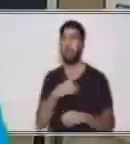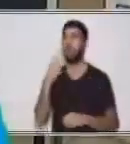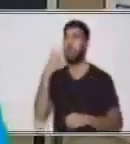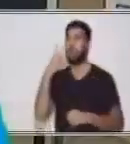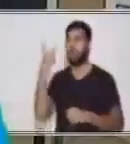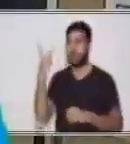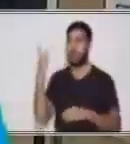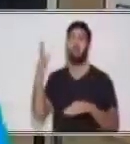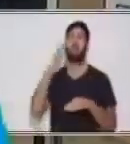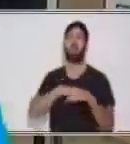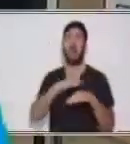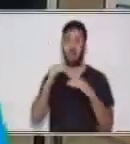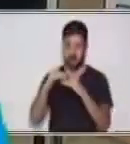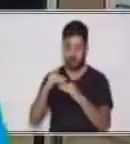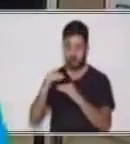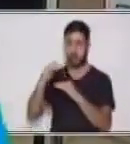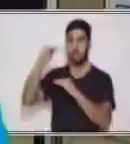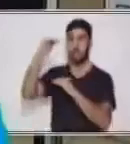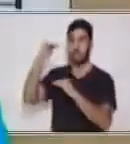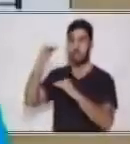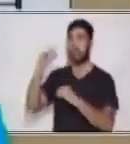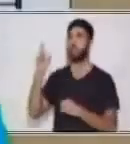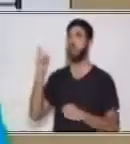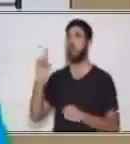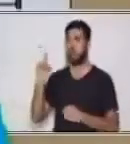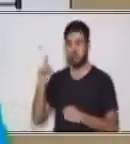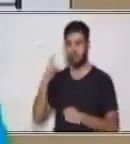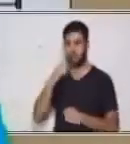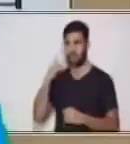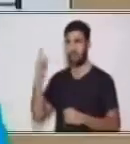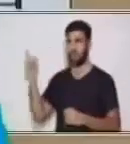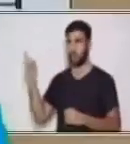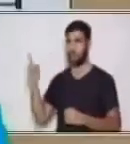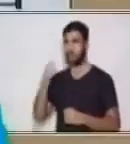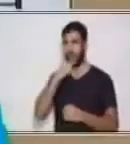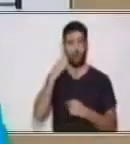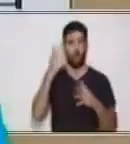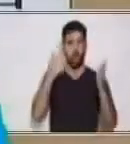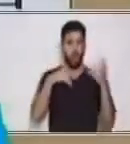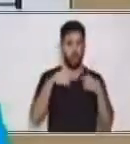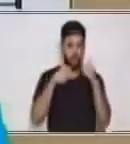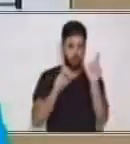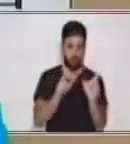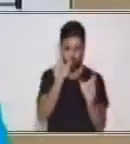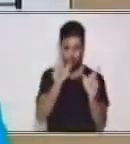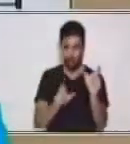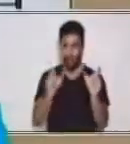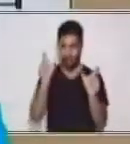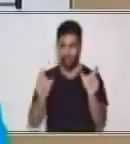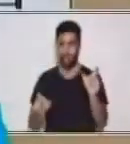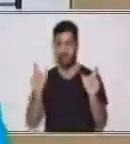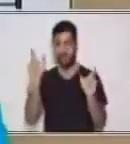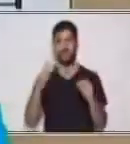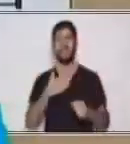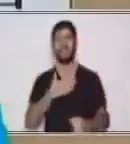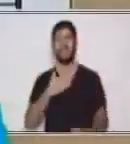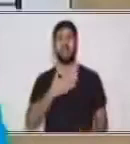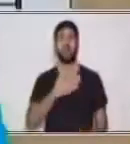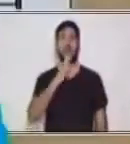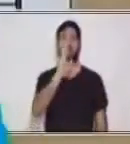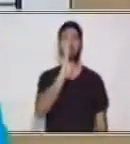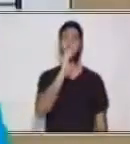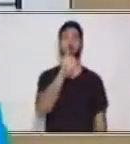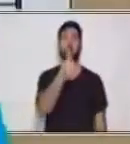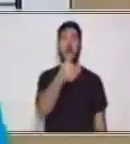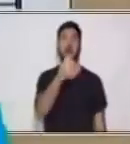más elevadas las barras. A esto vemos diferentes colores, se le llaman barras. Entonces, ¿qué